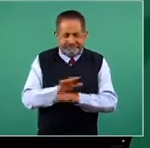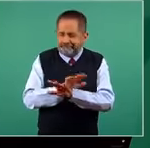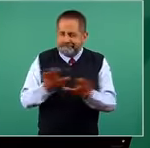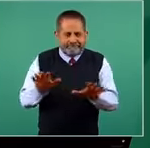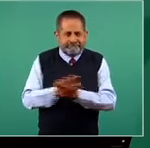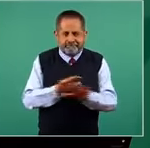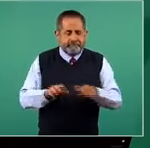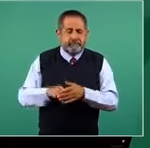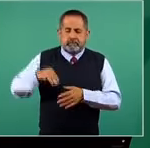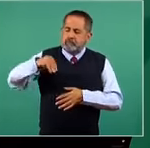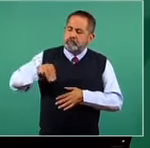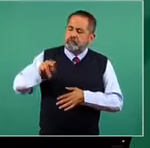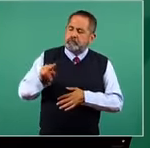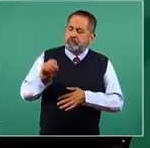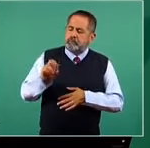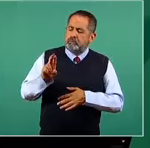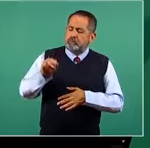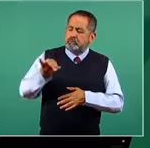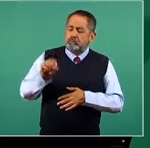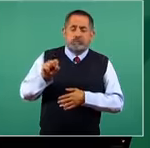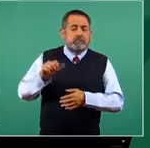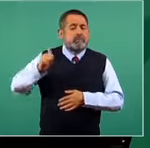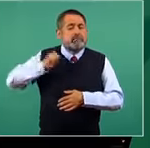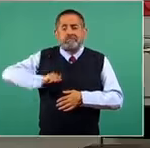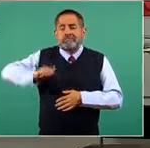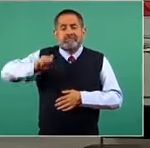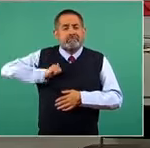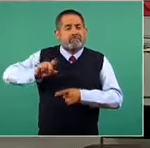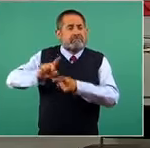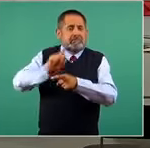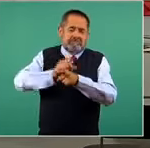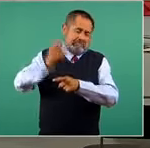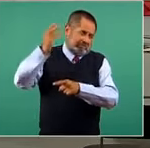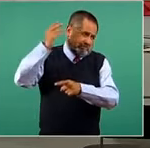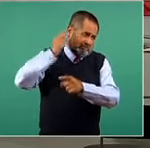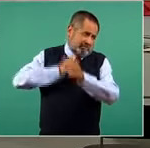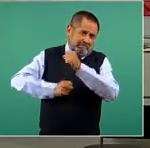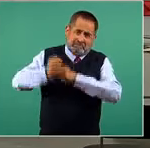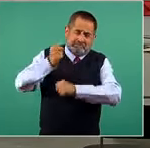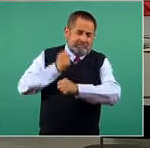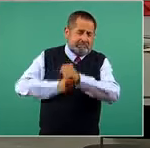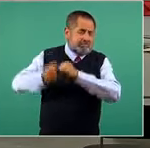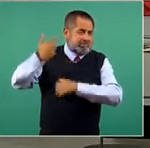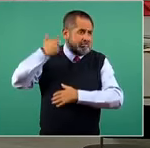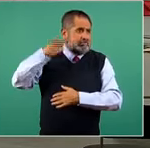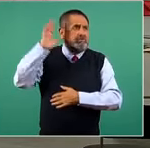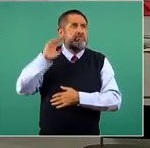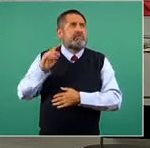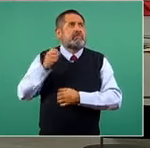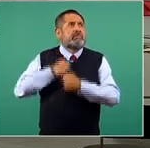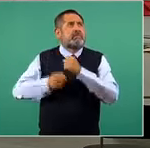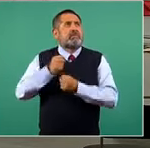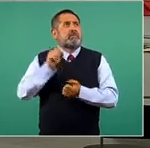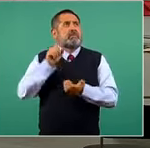La mucormicosis es una enfermedad antigua, posiblemente milenaria. Fue descrita durante el siglo